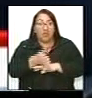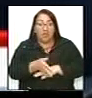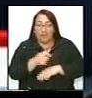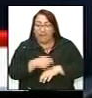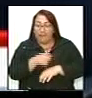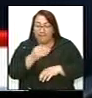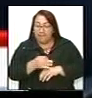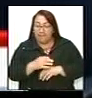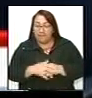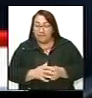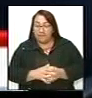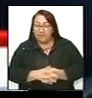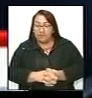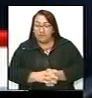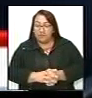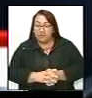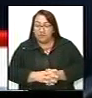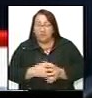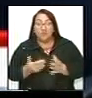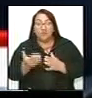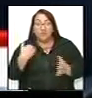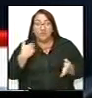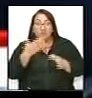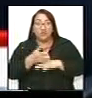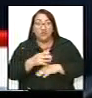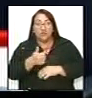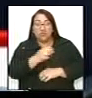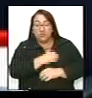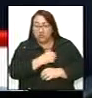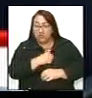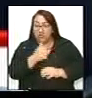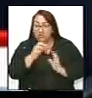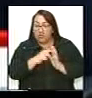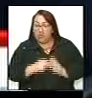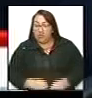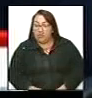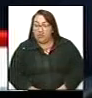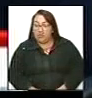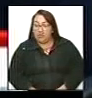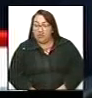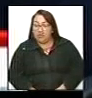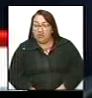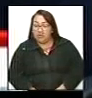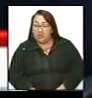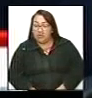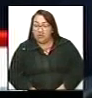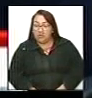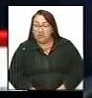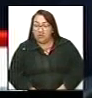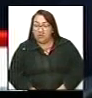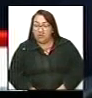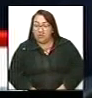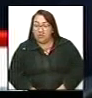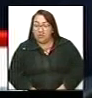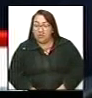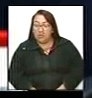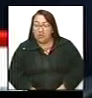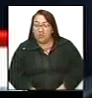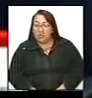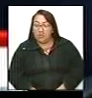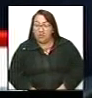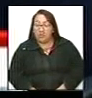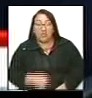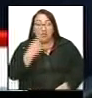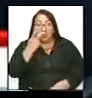de acuerdo a su competencia sale entre otro ministerio o entre otro programa pero no se ve una intervención macro que se pueda de una